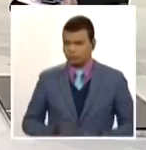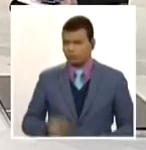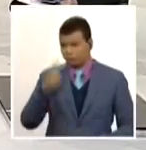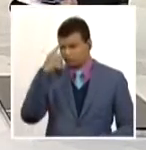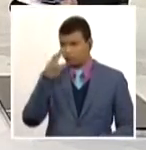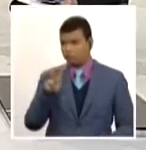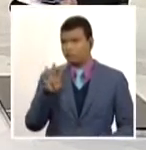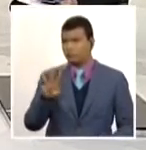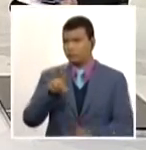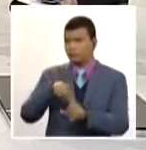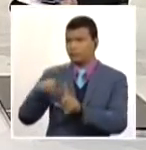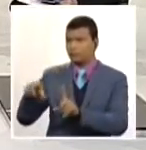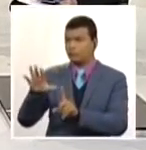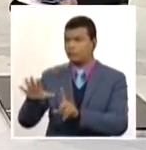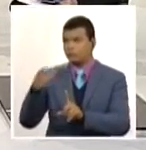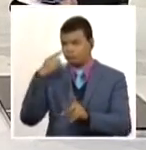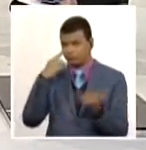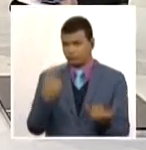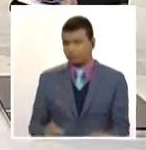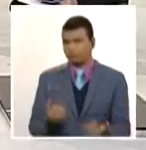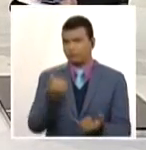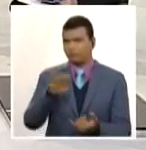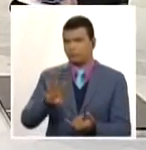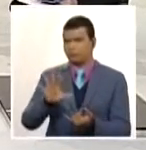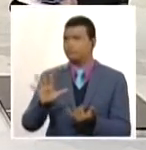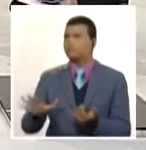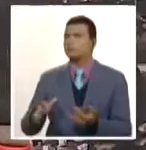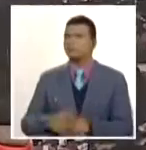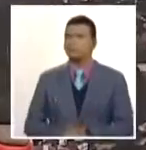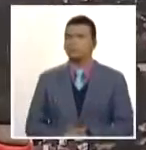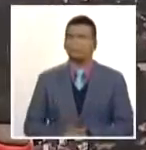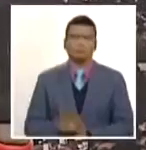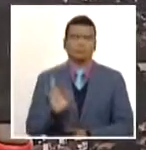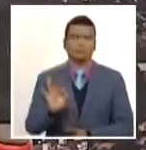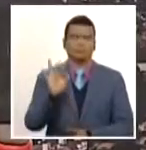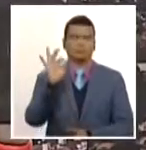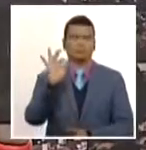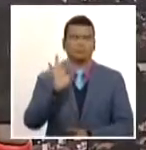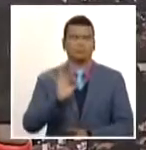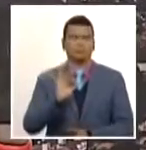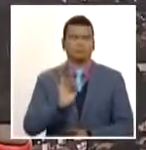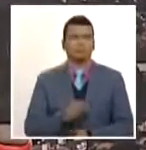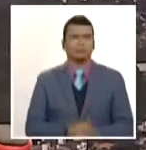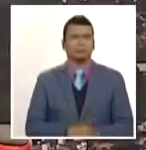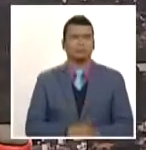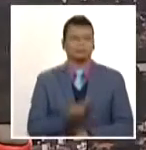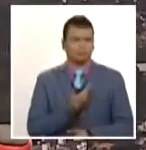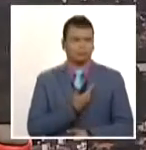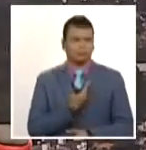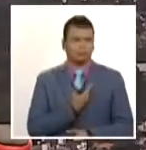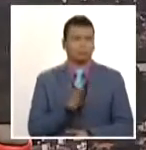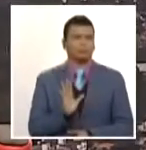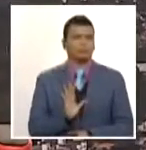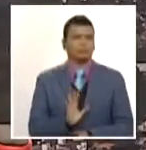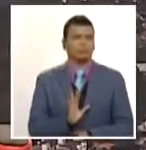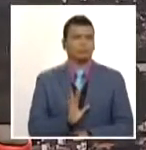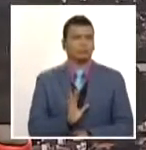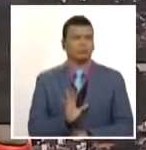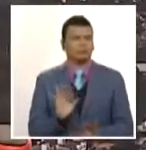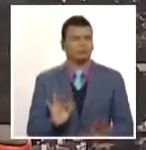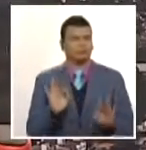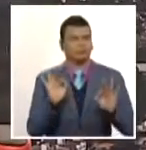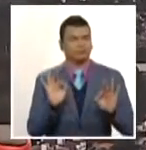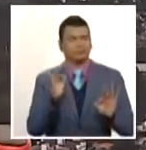fabuloso. Creo que una de las mejores cosas que le pasa a uno es ser mamá, a uno como mujer.